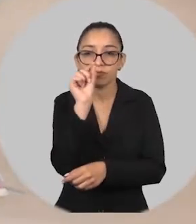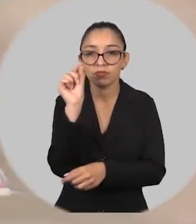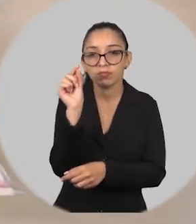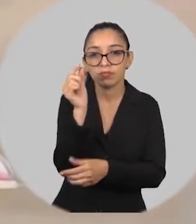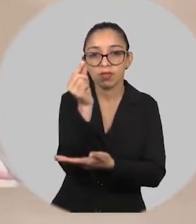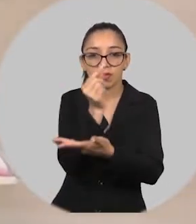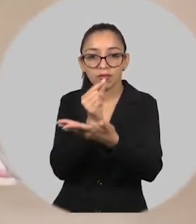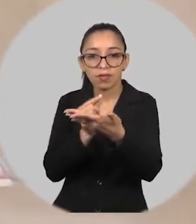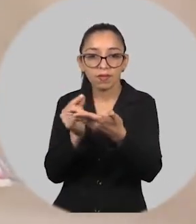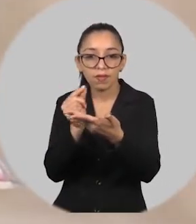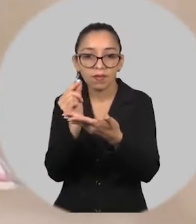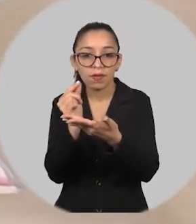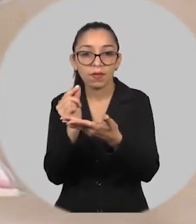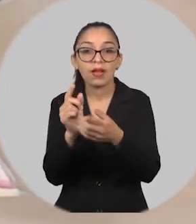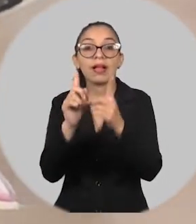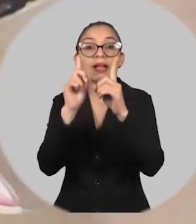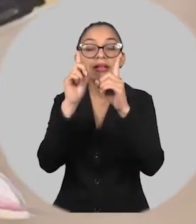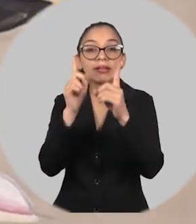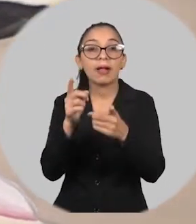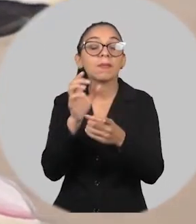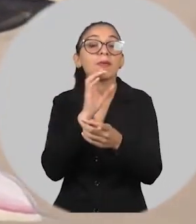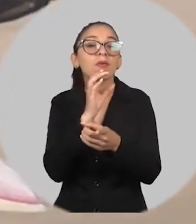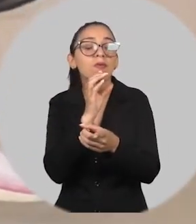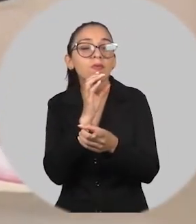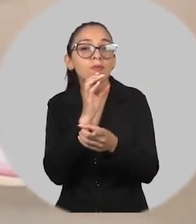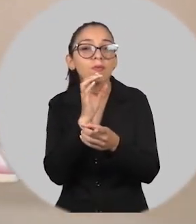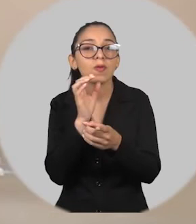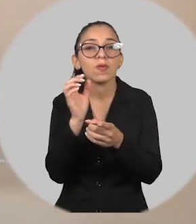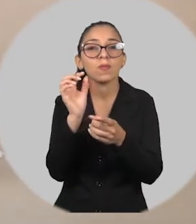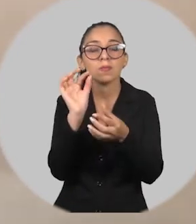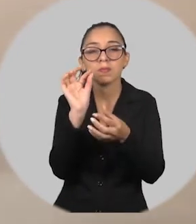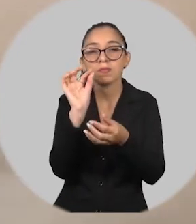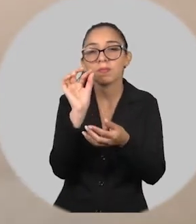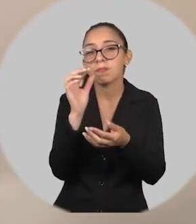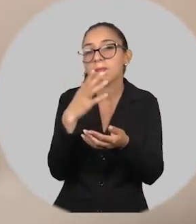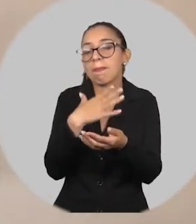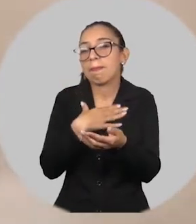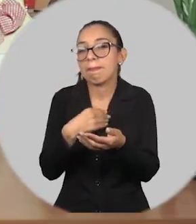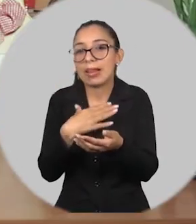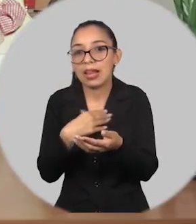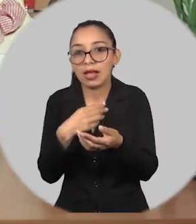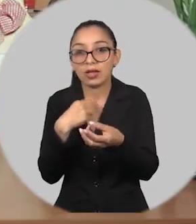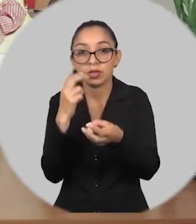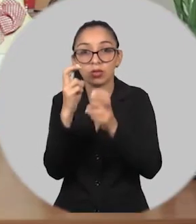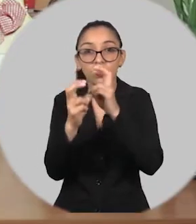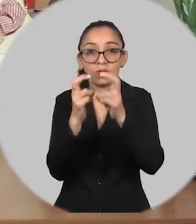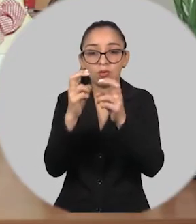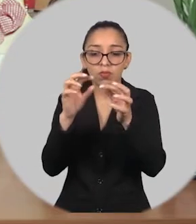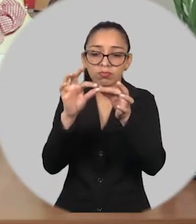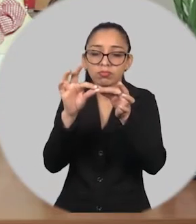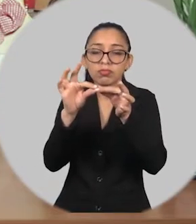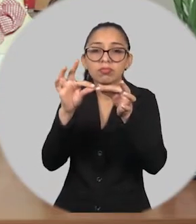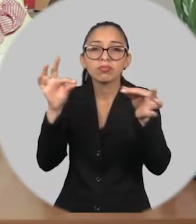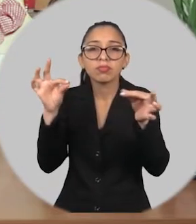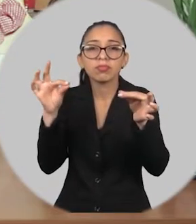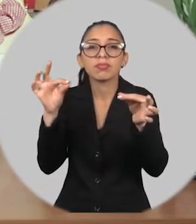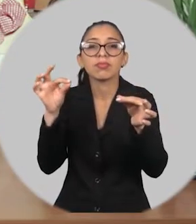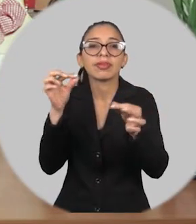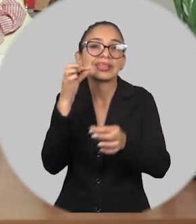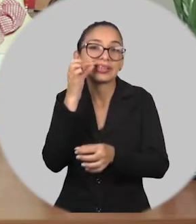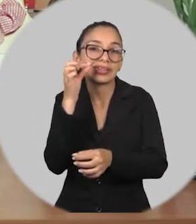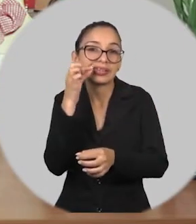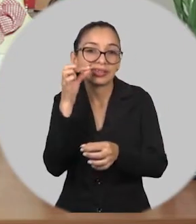Y le voy a dar un toque de luz con un palito de brochet